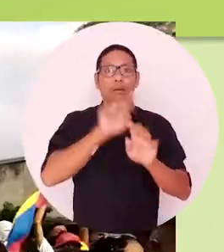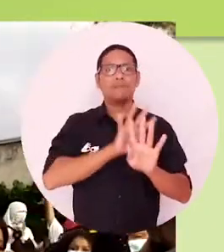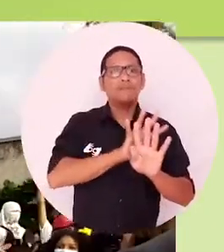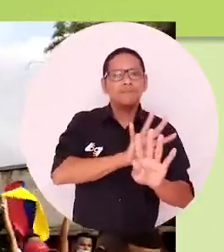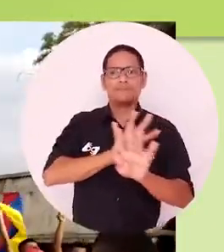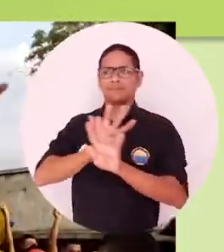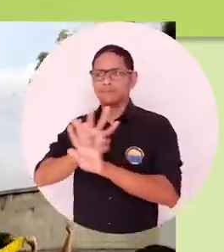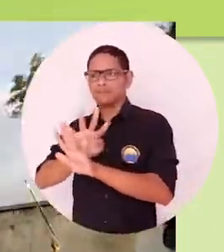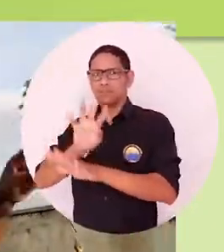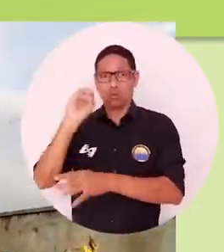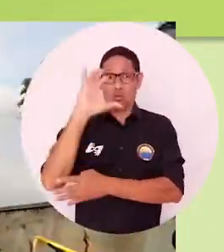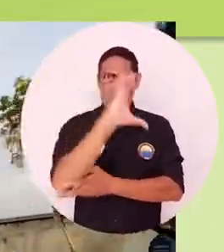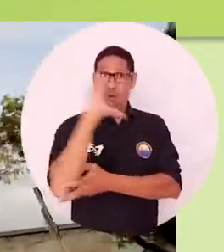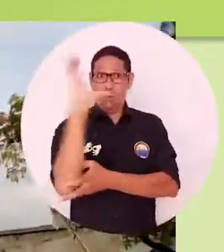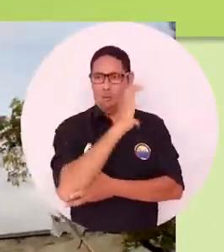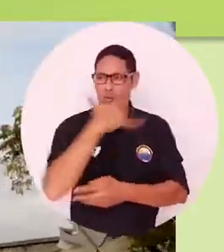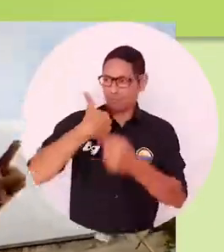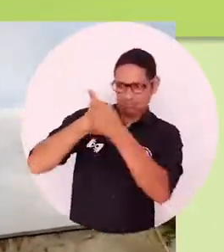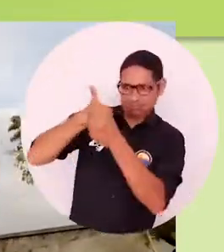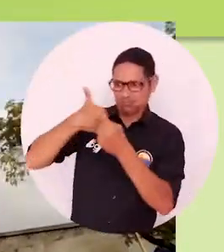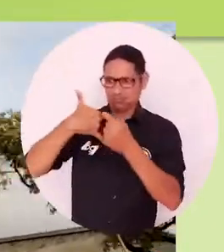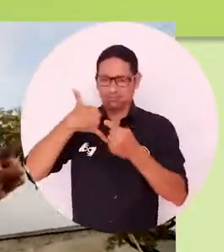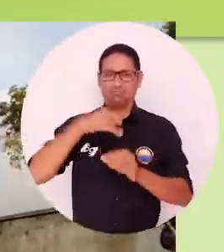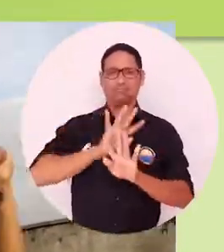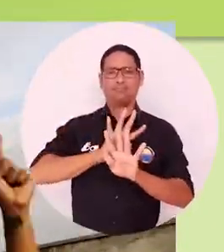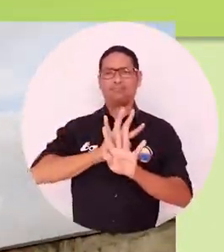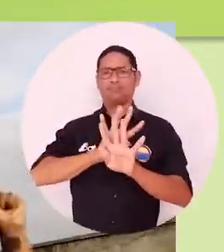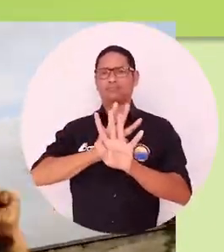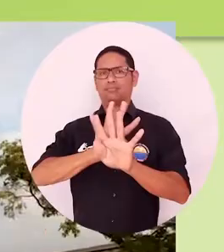Magdalena y en otros rincones del país.